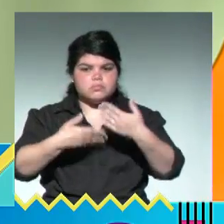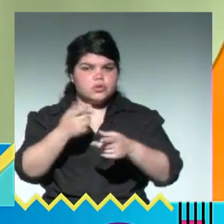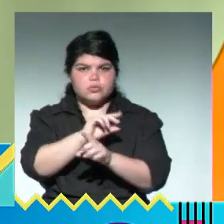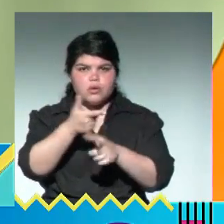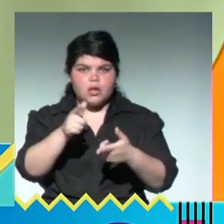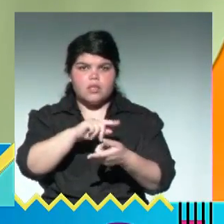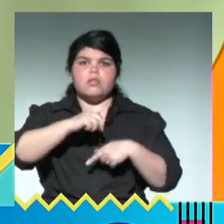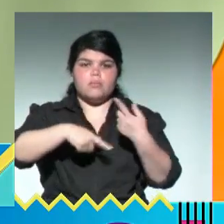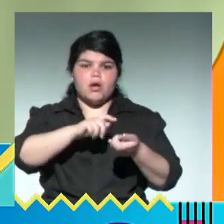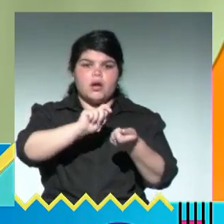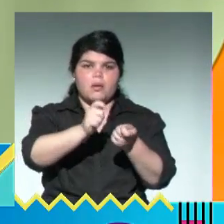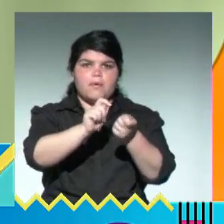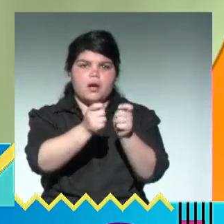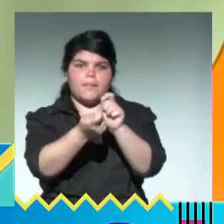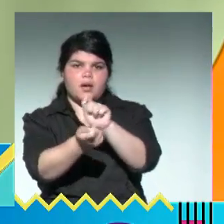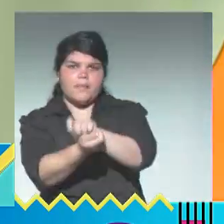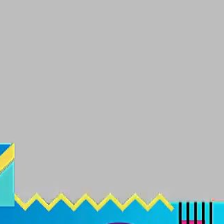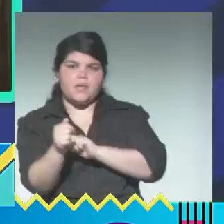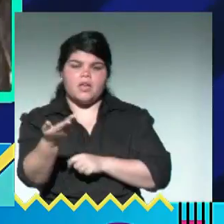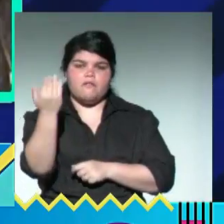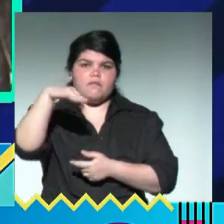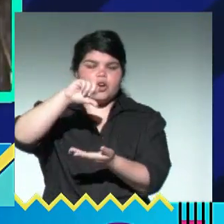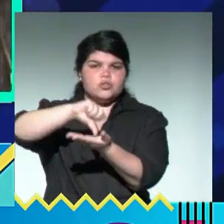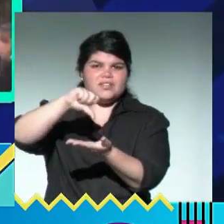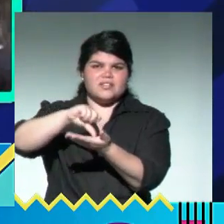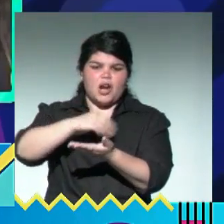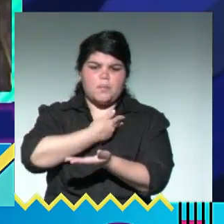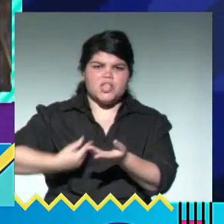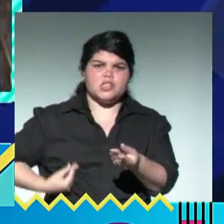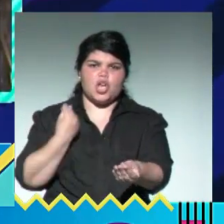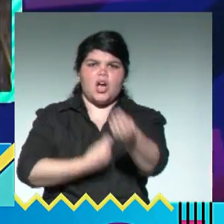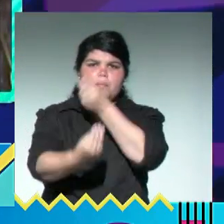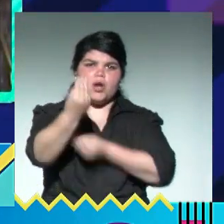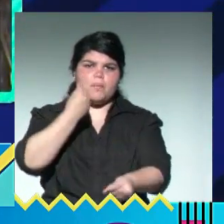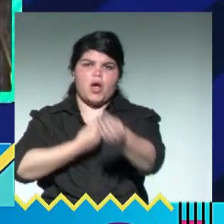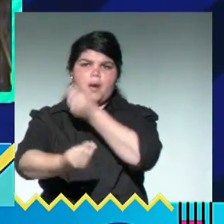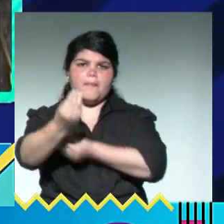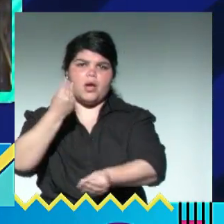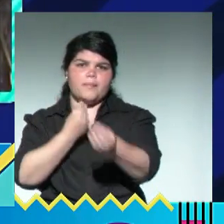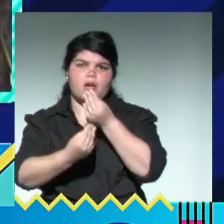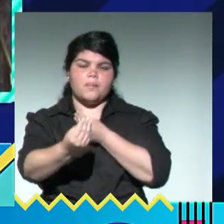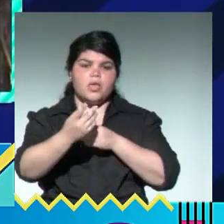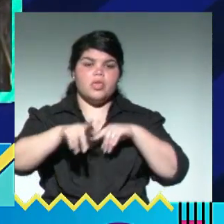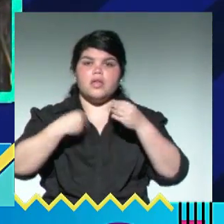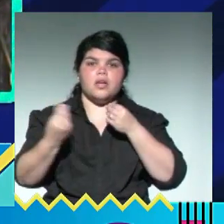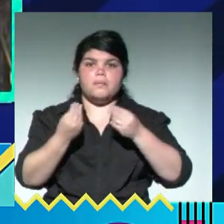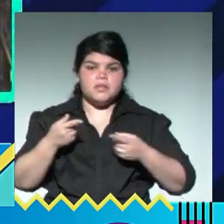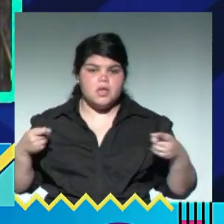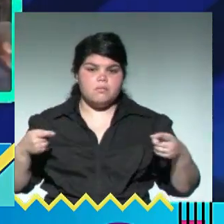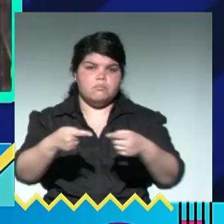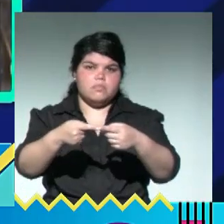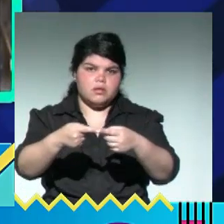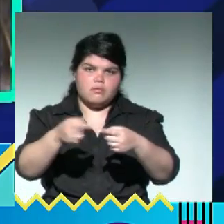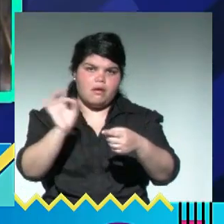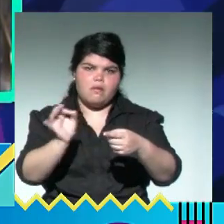hizo perder credibilidad en el Banco Central, pasaron varios presidentes del Banco Central y finalmente levantaron las metas, ¿no? Y para este año no tenemos meta.